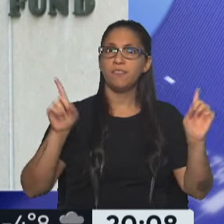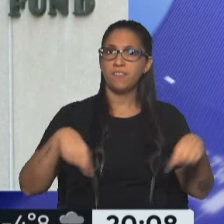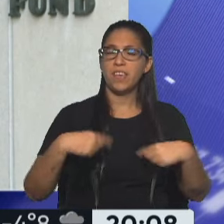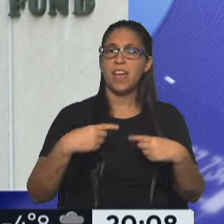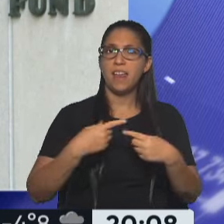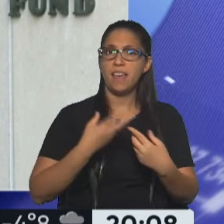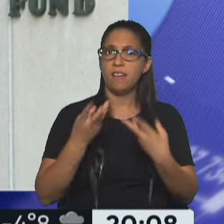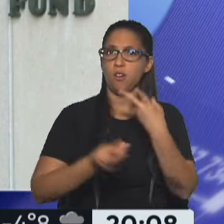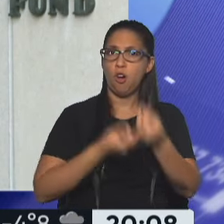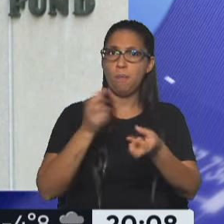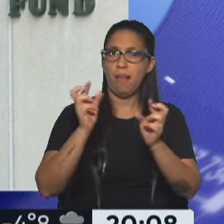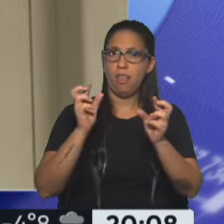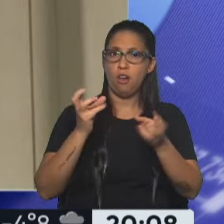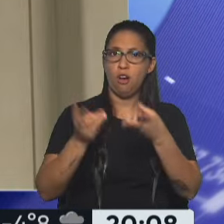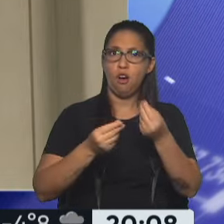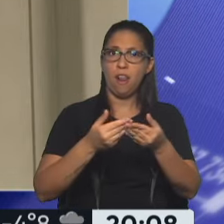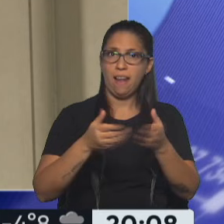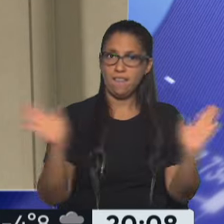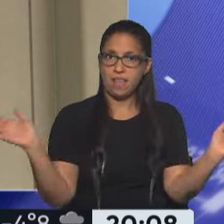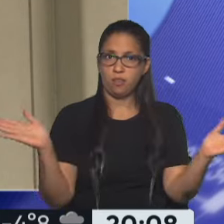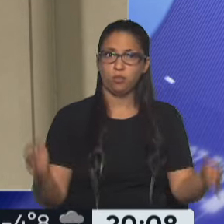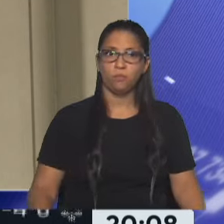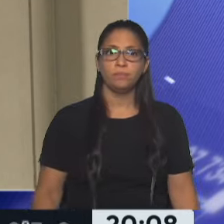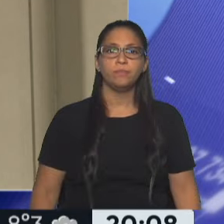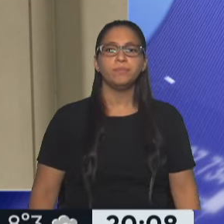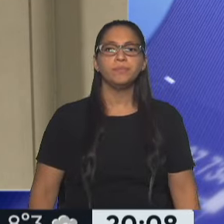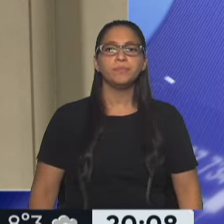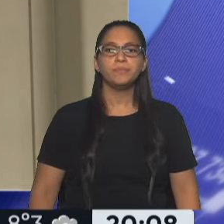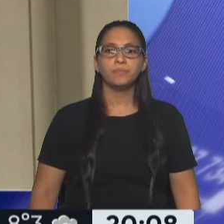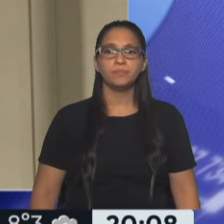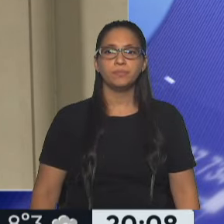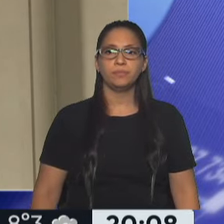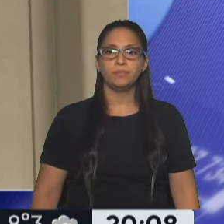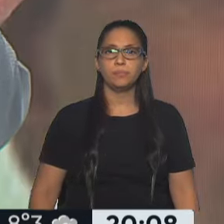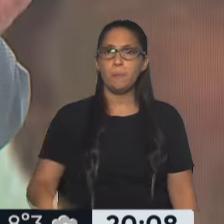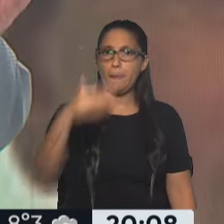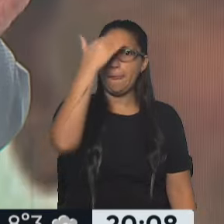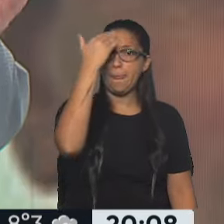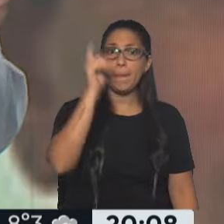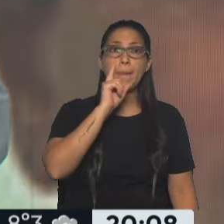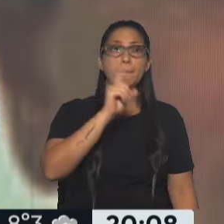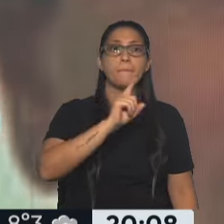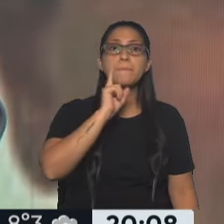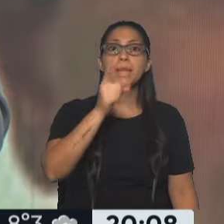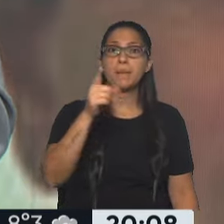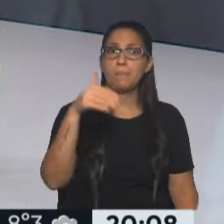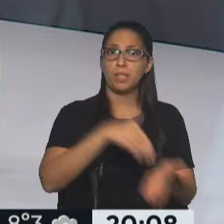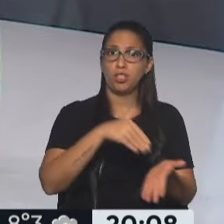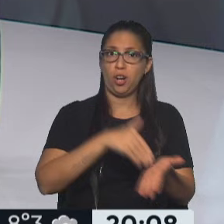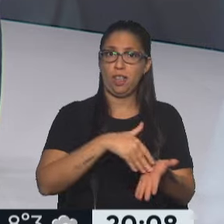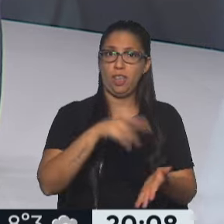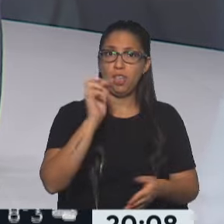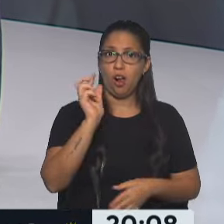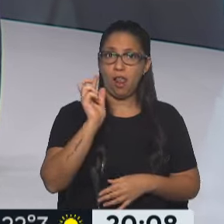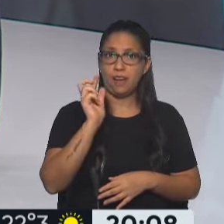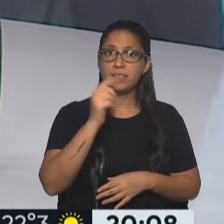la compra de divisas extranjeras, lo que conocemos como CEPO. Es decir, 15 mil millones de dólares. Ese es el monto. Ese fue el monto que fue a